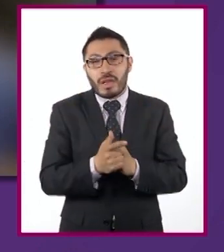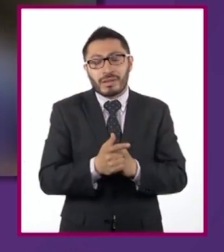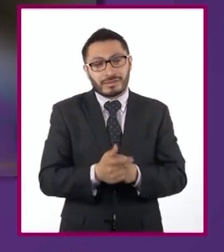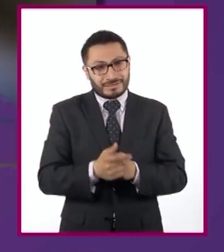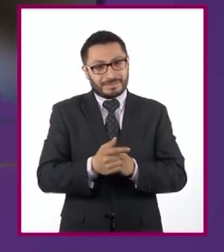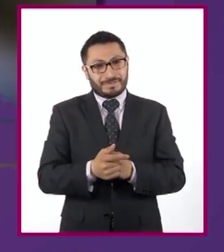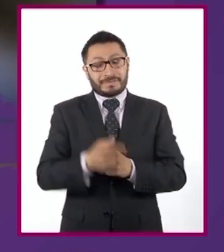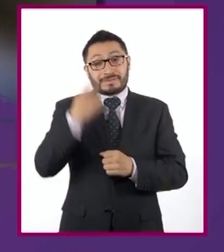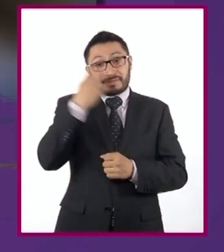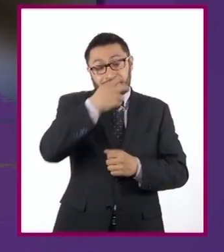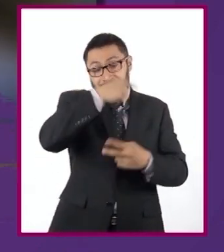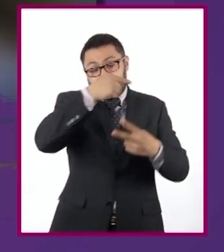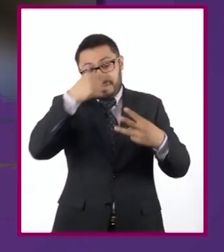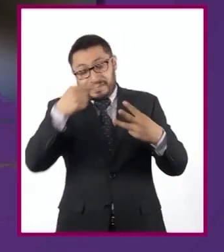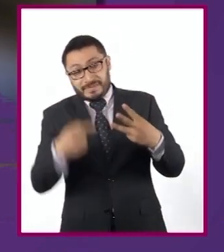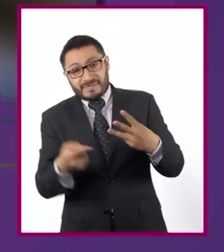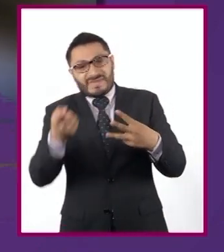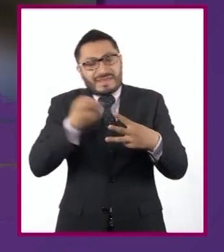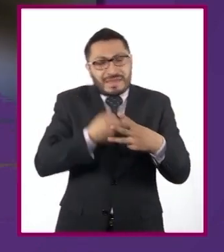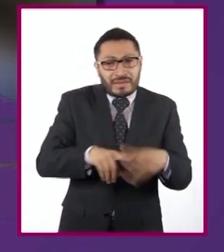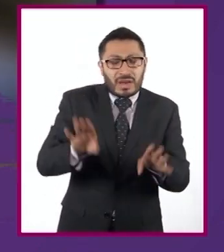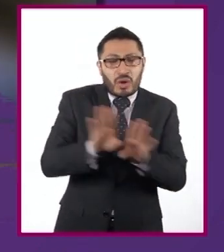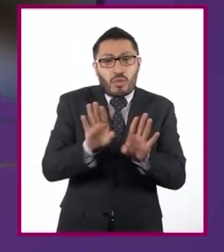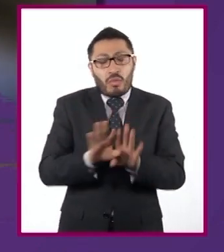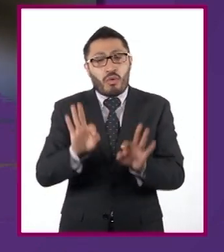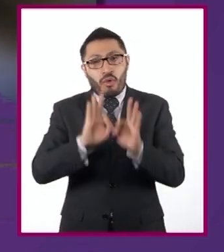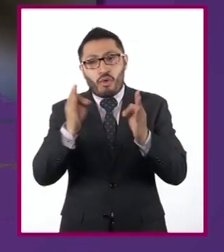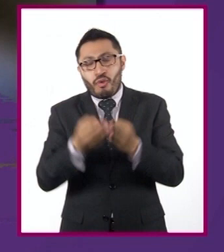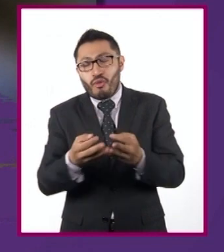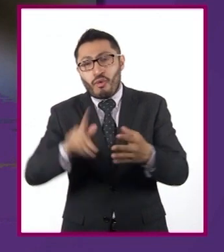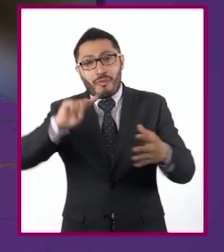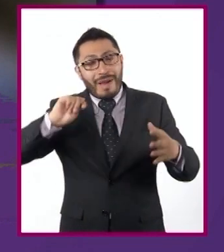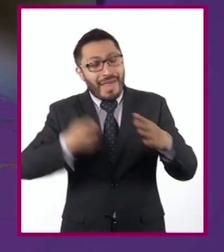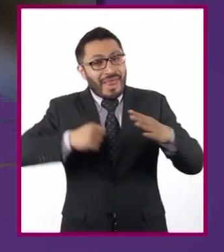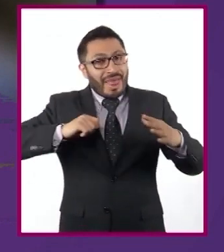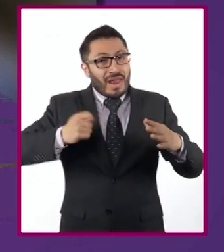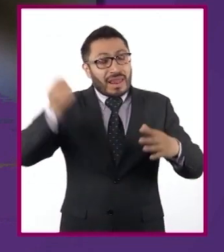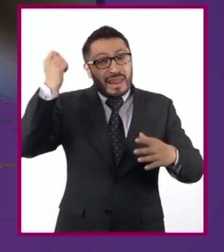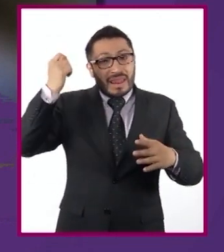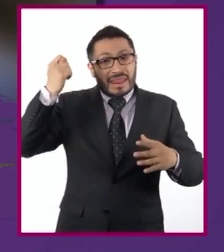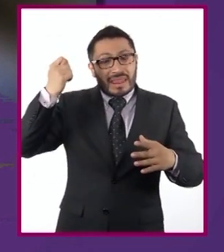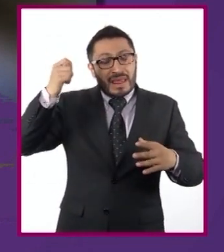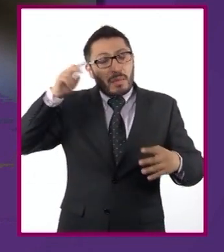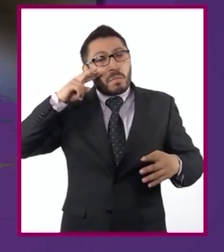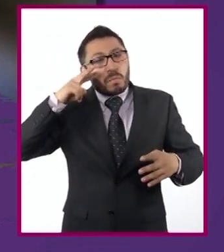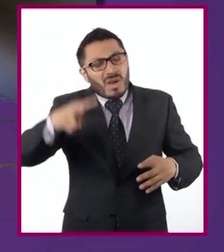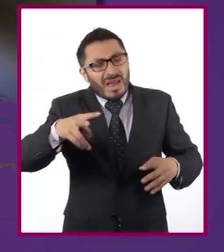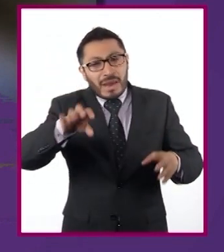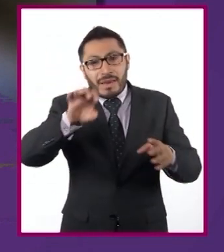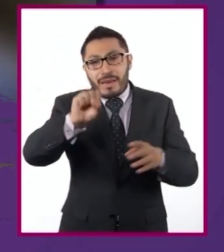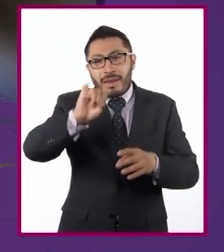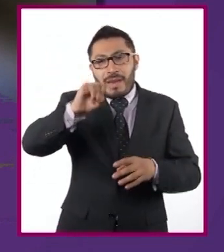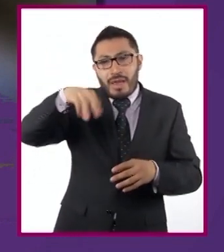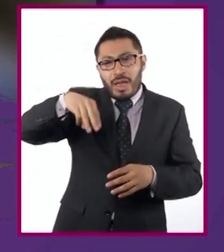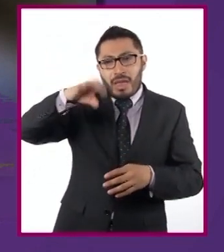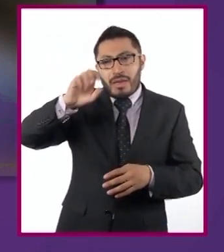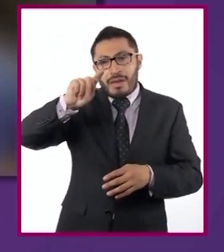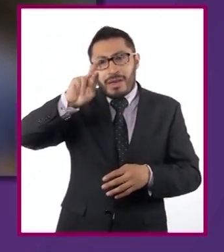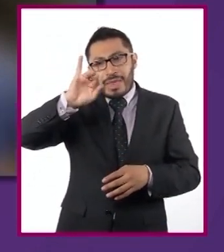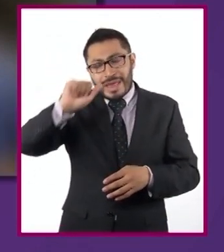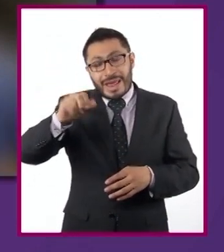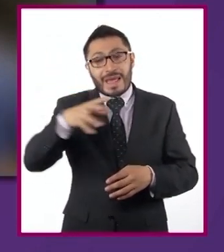de estos se utilizan las técnicas visuales, como puede ser la simetría, el realismo,